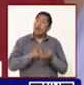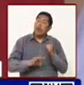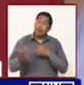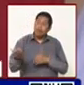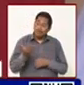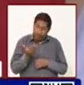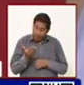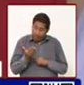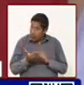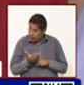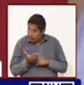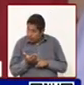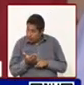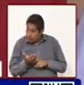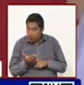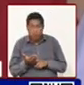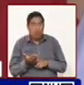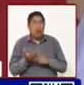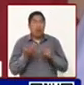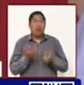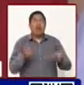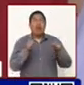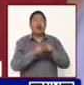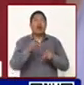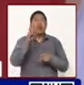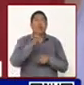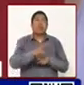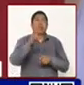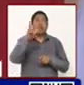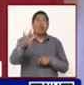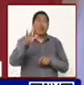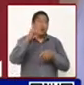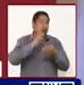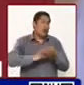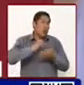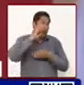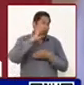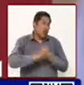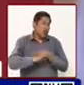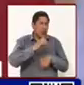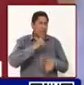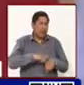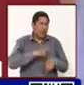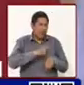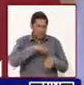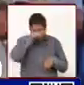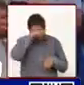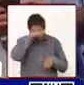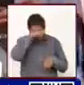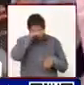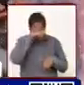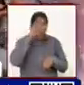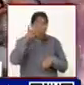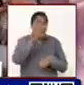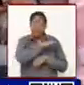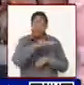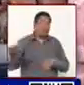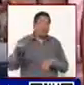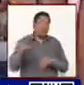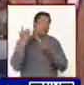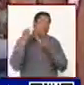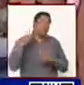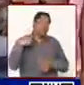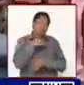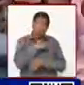dar, que es para el 23 de octubre, ahora 14:30, entonces esperemos